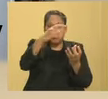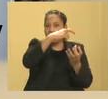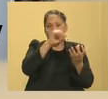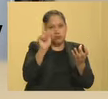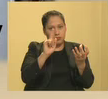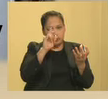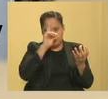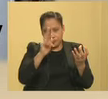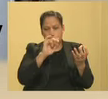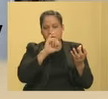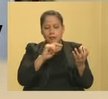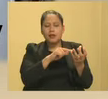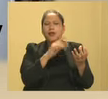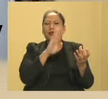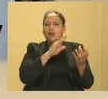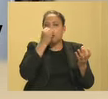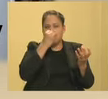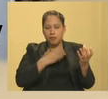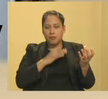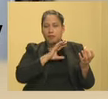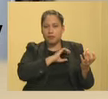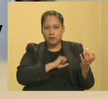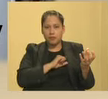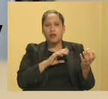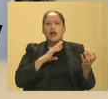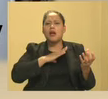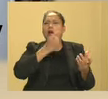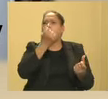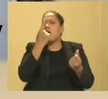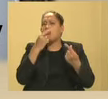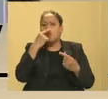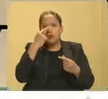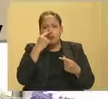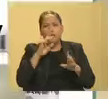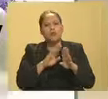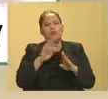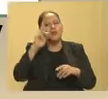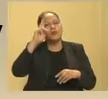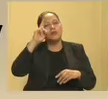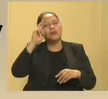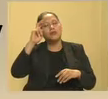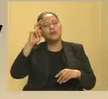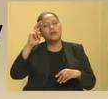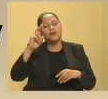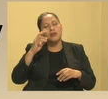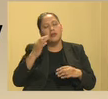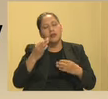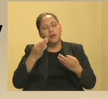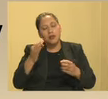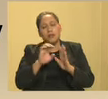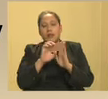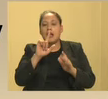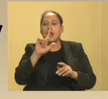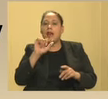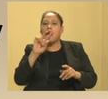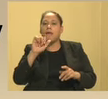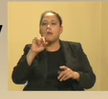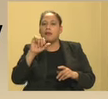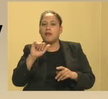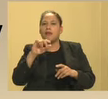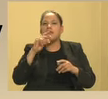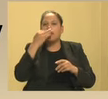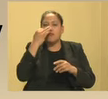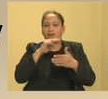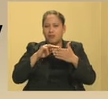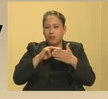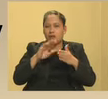su esencia favorita. Y les voy a decir que hay algunos olores que inducen al sueño, como la lavanda, que te ayuda a